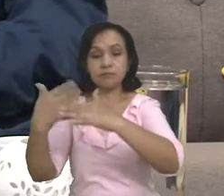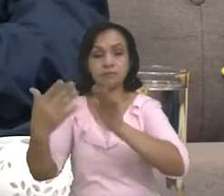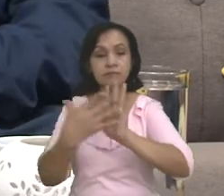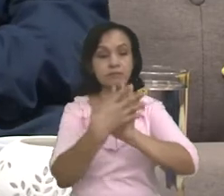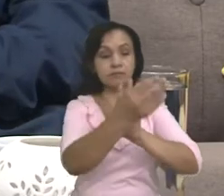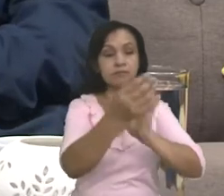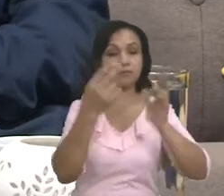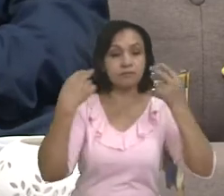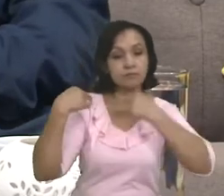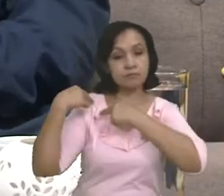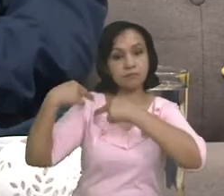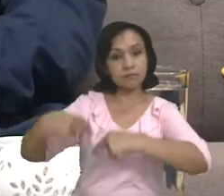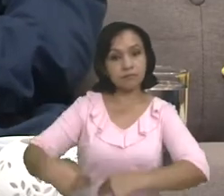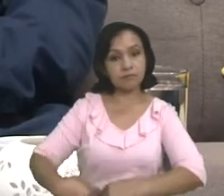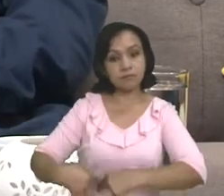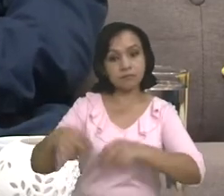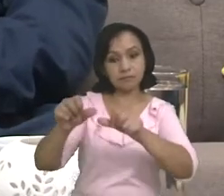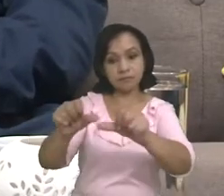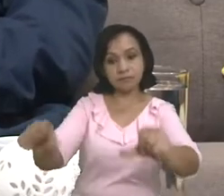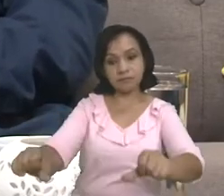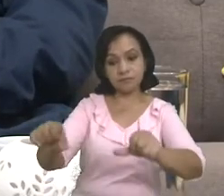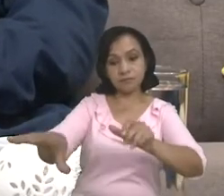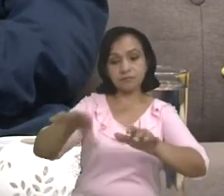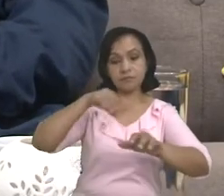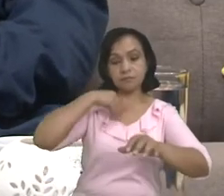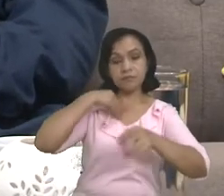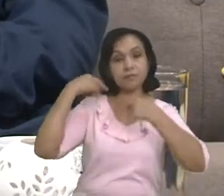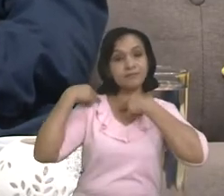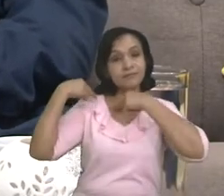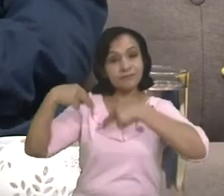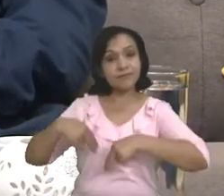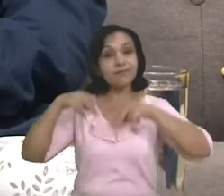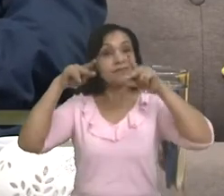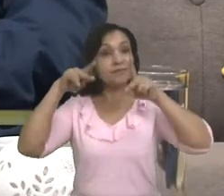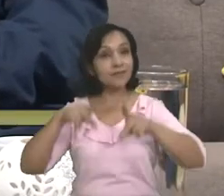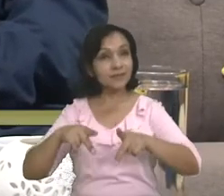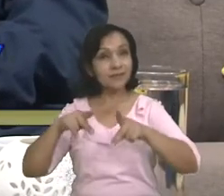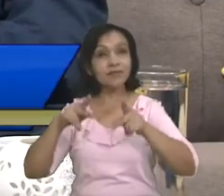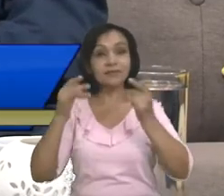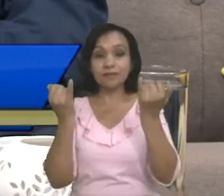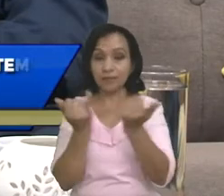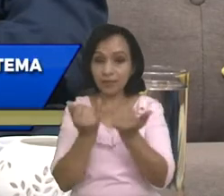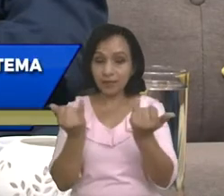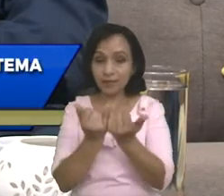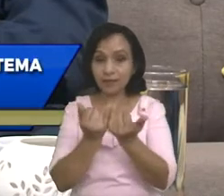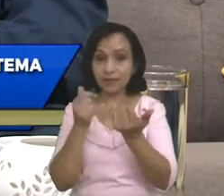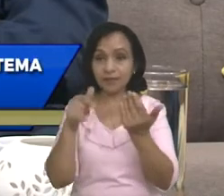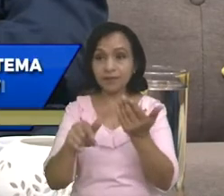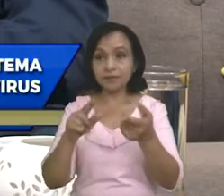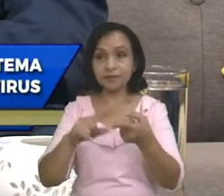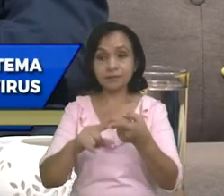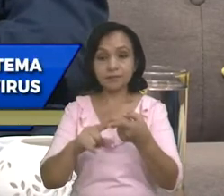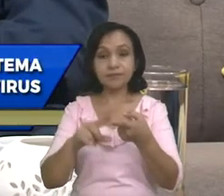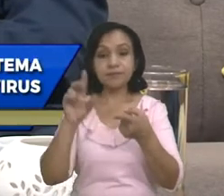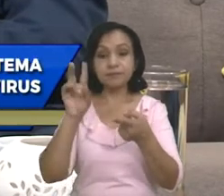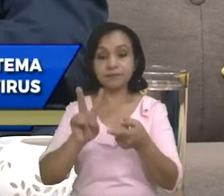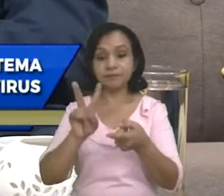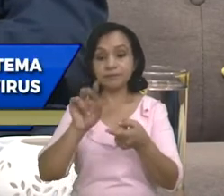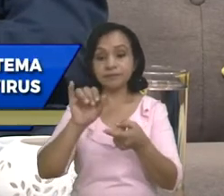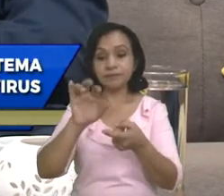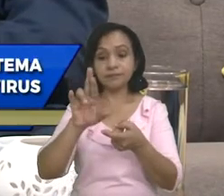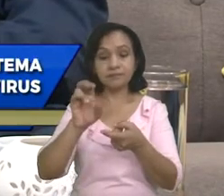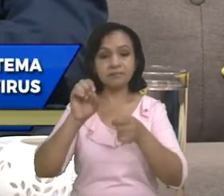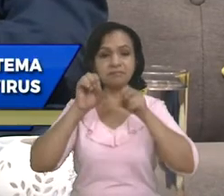hay una transmisión del animal al humano y luego ya en este caso este este virus que ya se ha